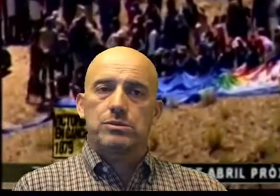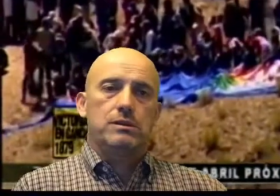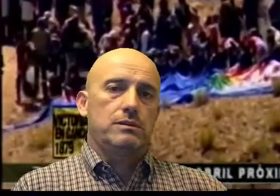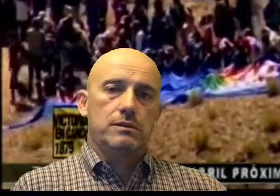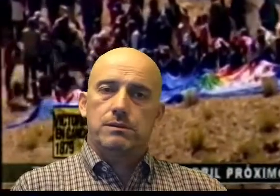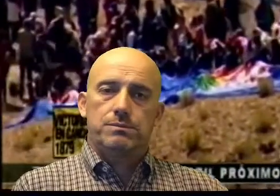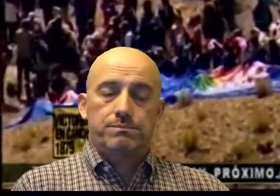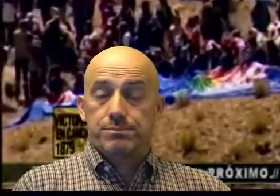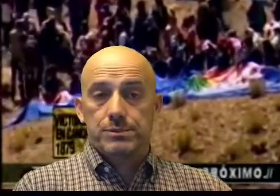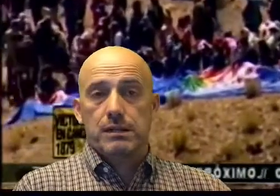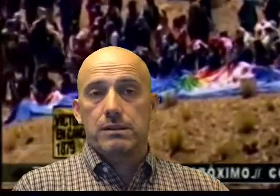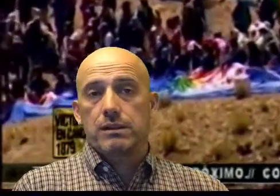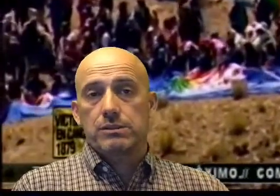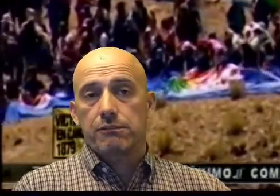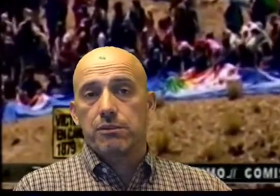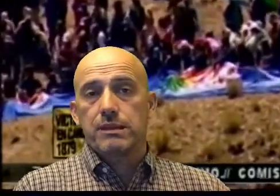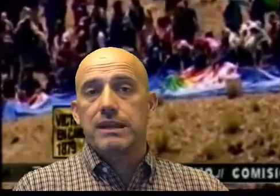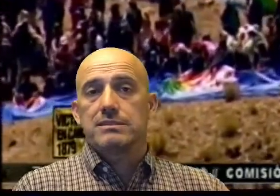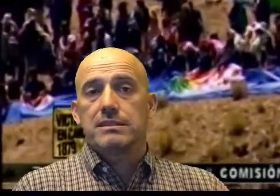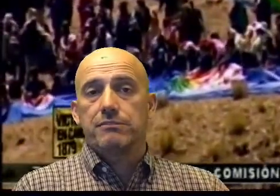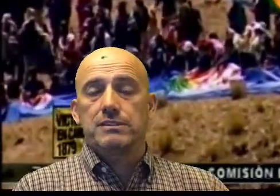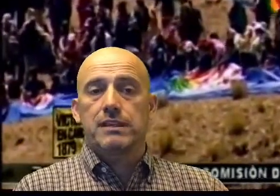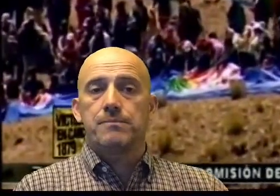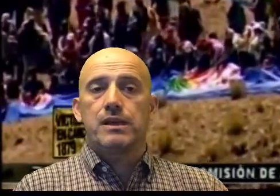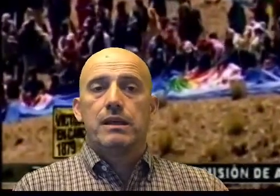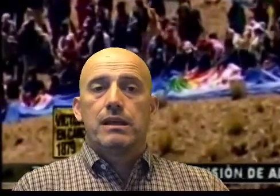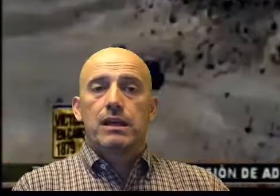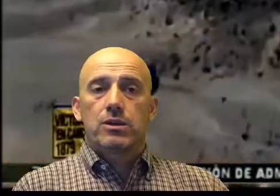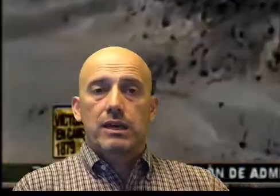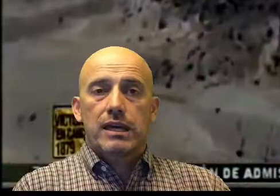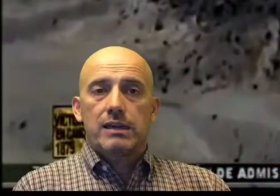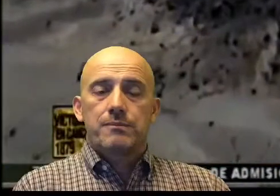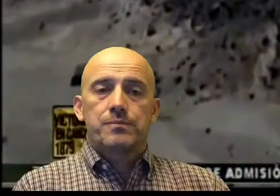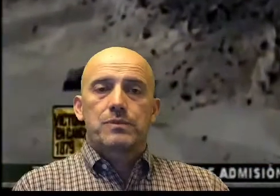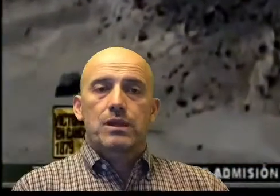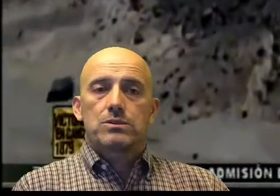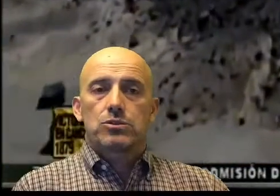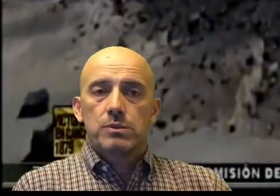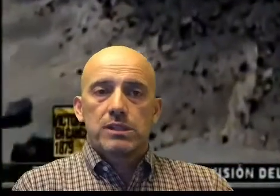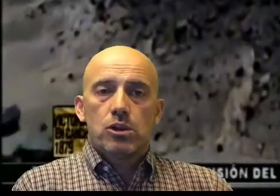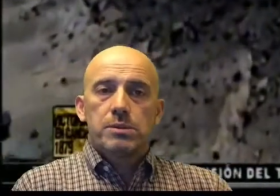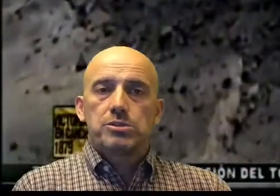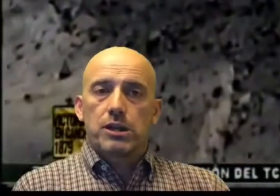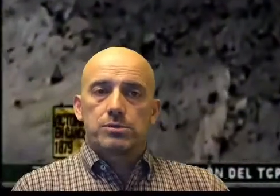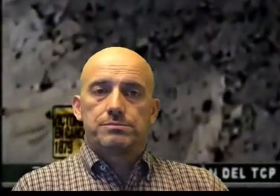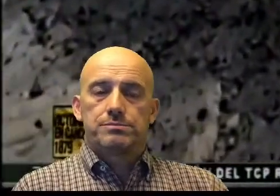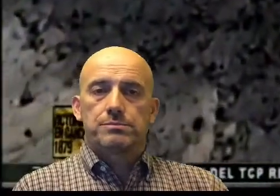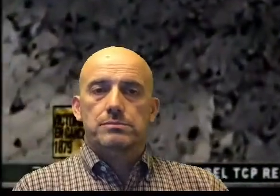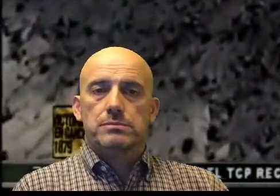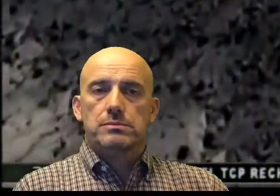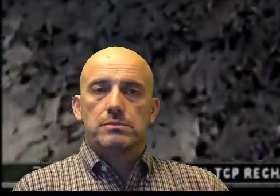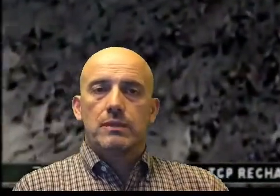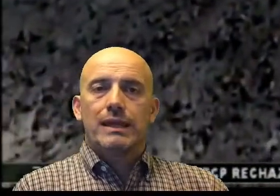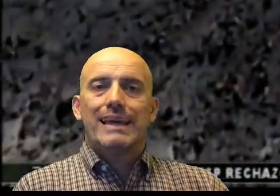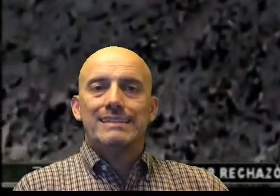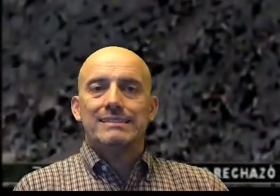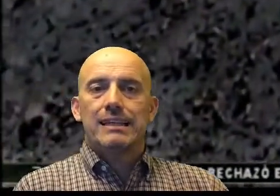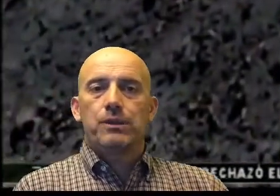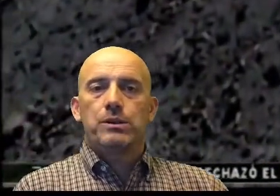sablazos y de otra forma ya sin defensa y los que quedan son sometidos y prisioneros